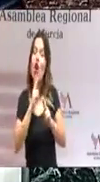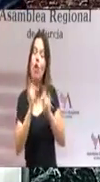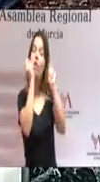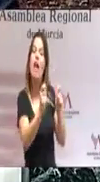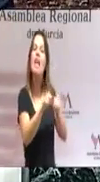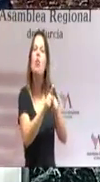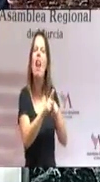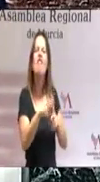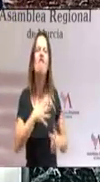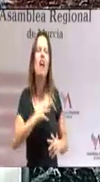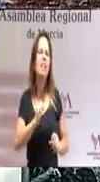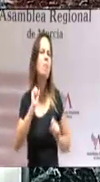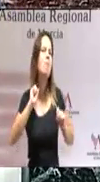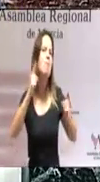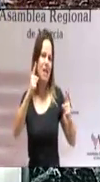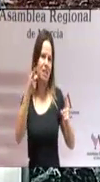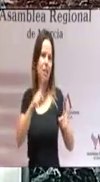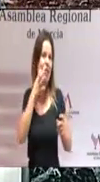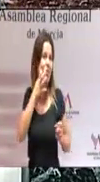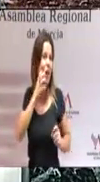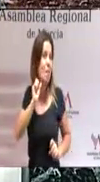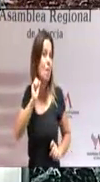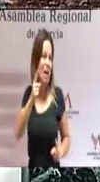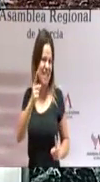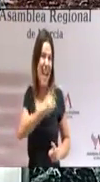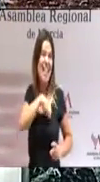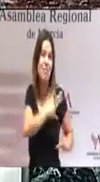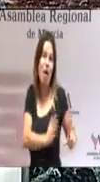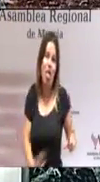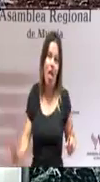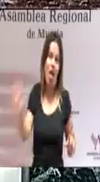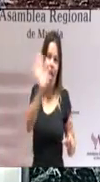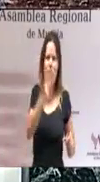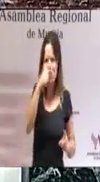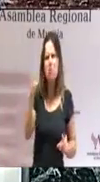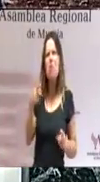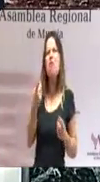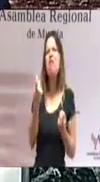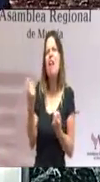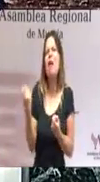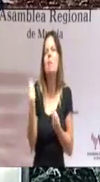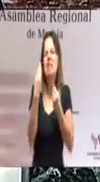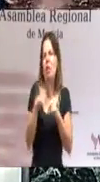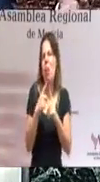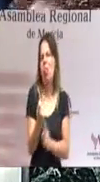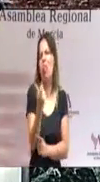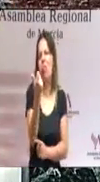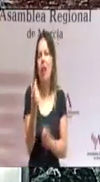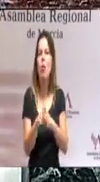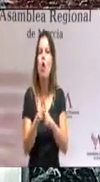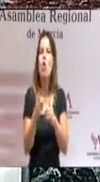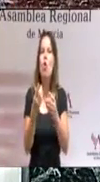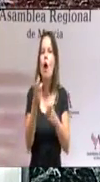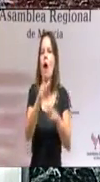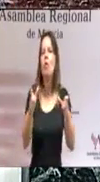como el más valiente y realista de España? Yo sé que a usted le parece poco que un número